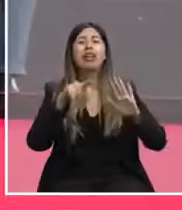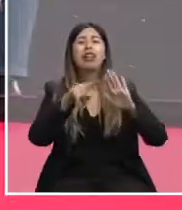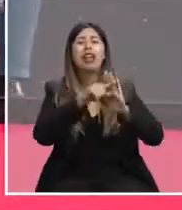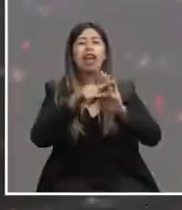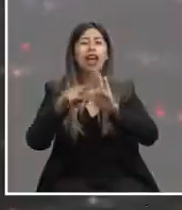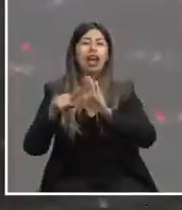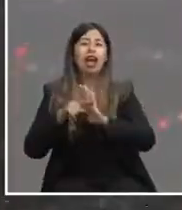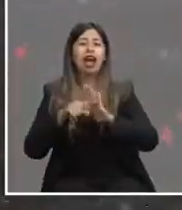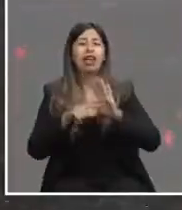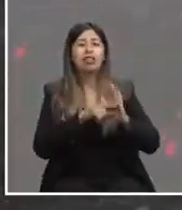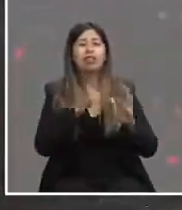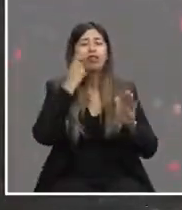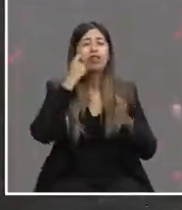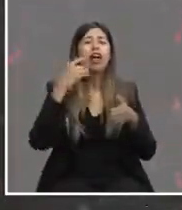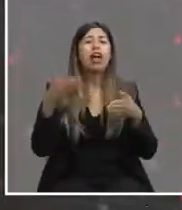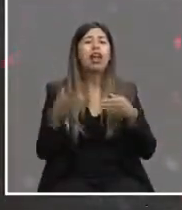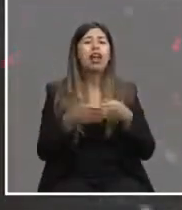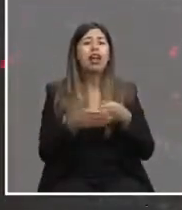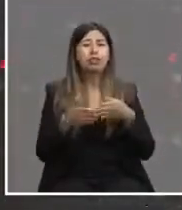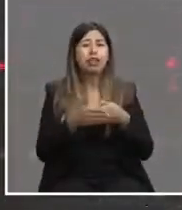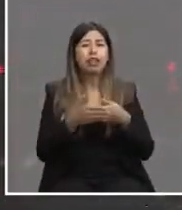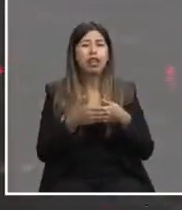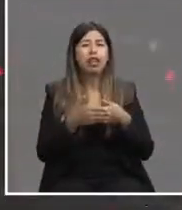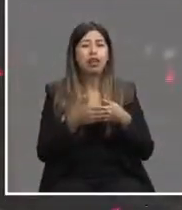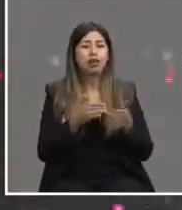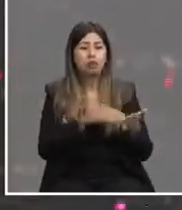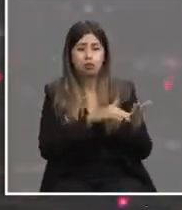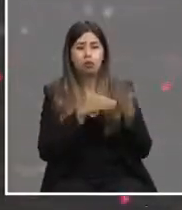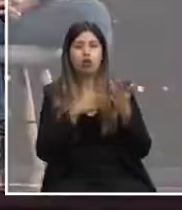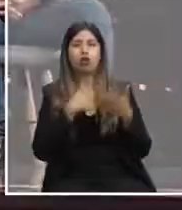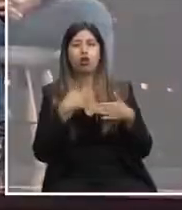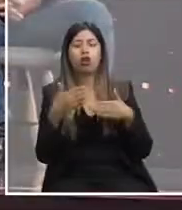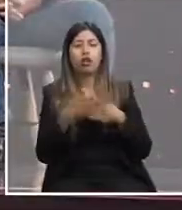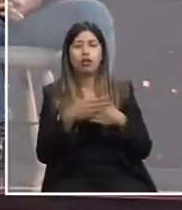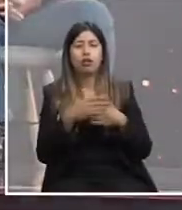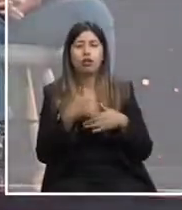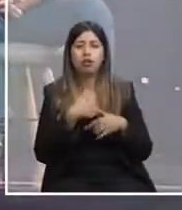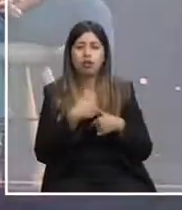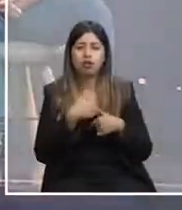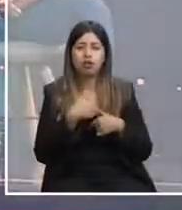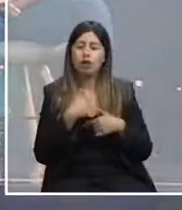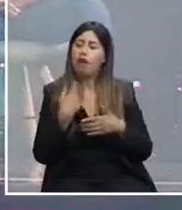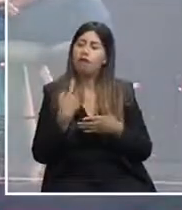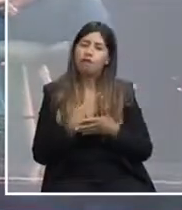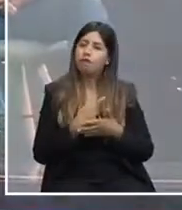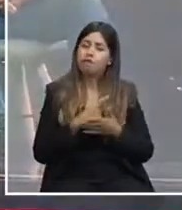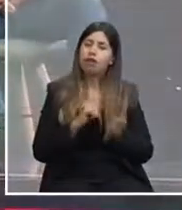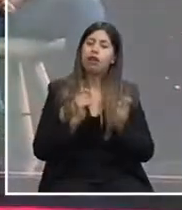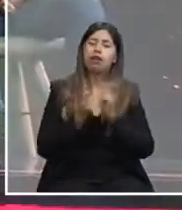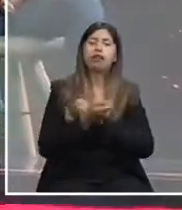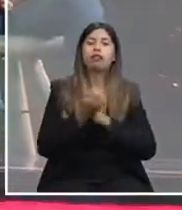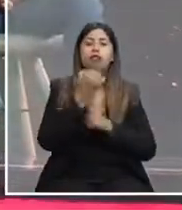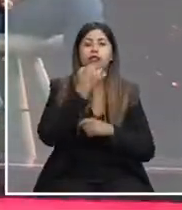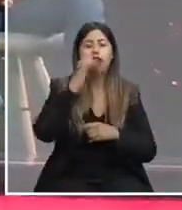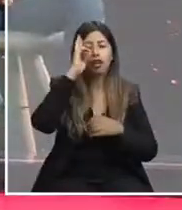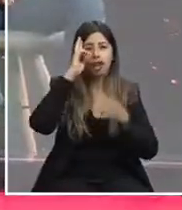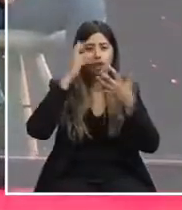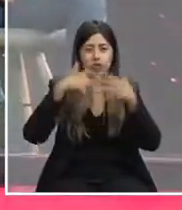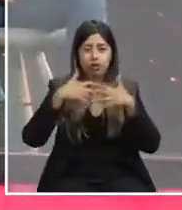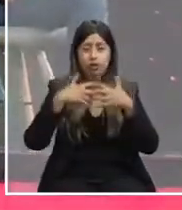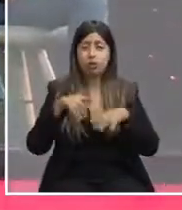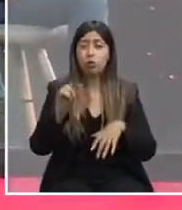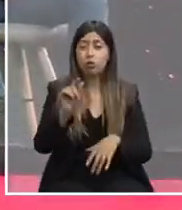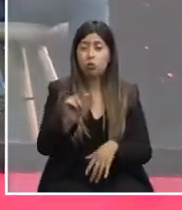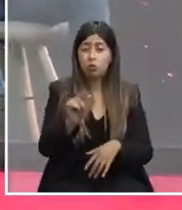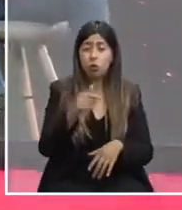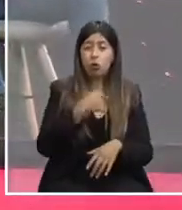pone ante un límite, lo que me muestra que tengo un límite y por lo tanto me obliga a moverme de la posición, a reflexionar. Si con un poquito me basta